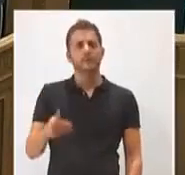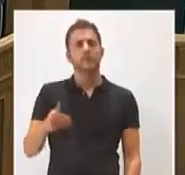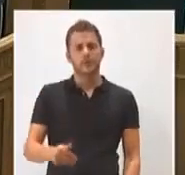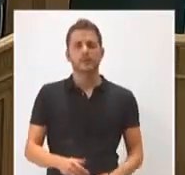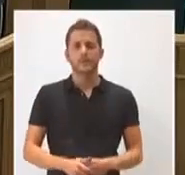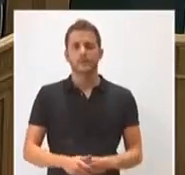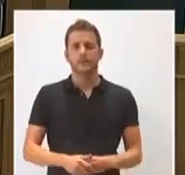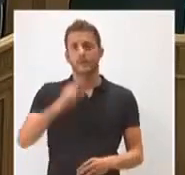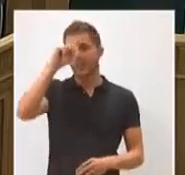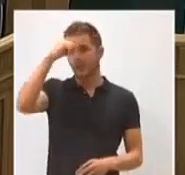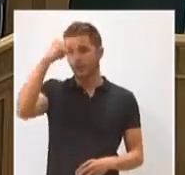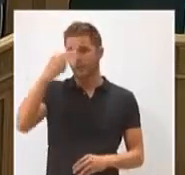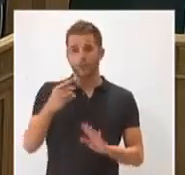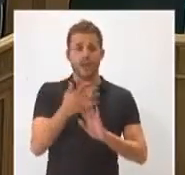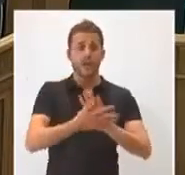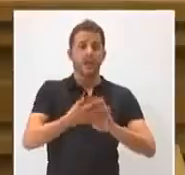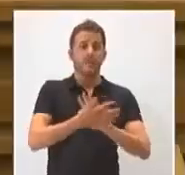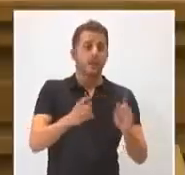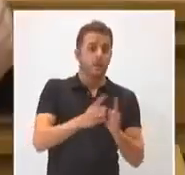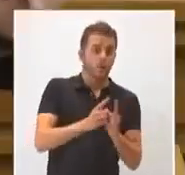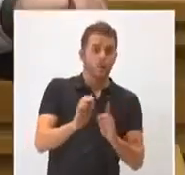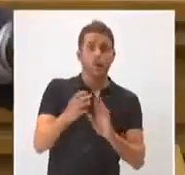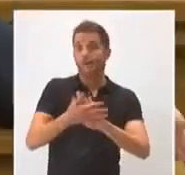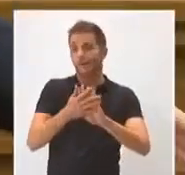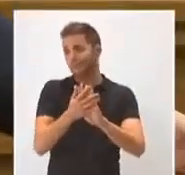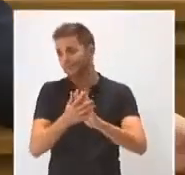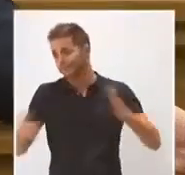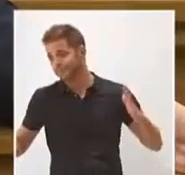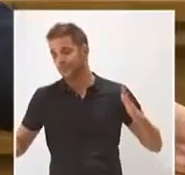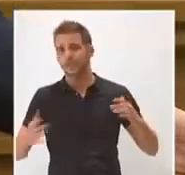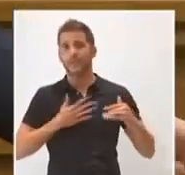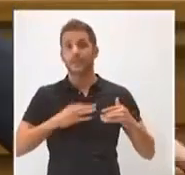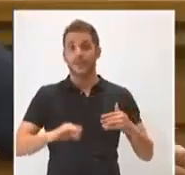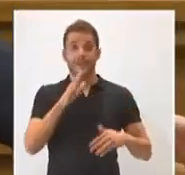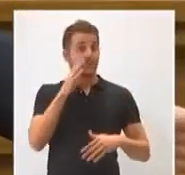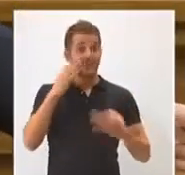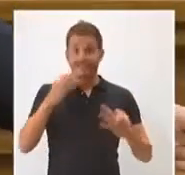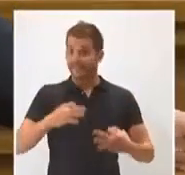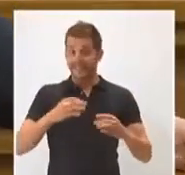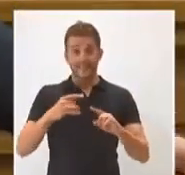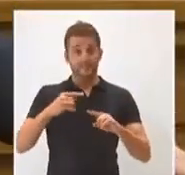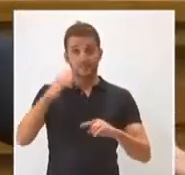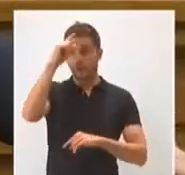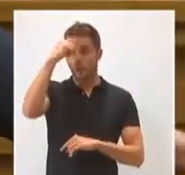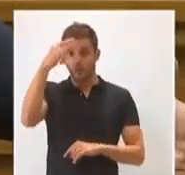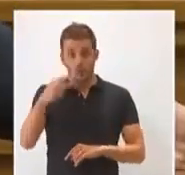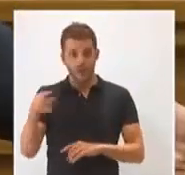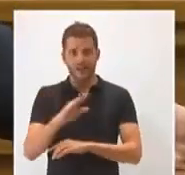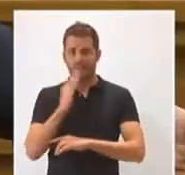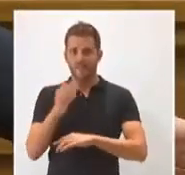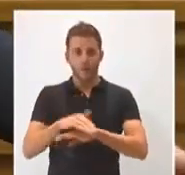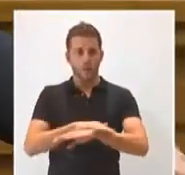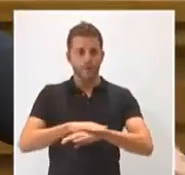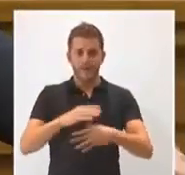y de cultura podemos estar o no hablando nada o hablando mucho porque en realidad la cultura es algo que afecta a todos los gobiernos que hacen los